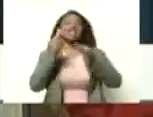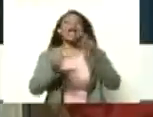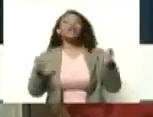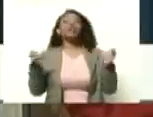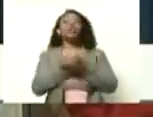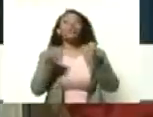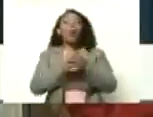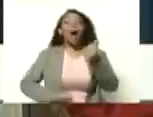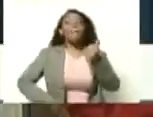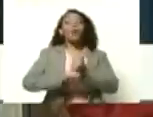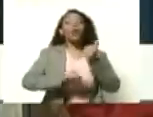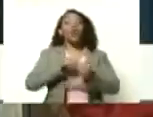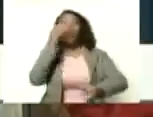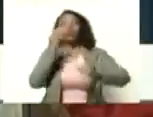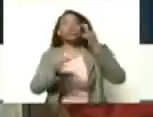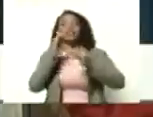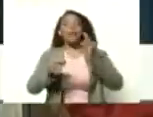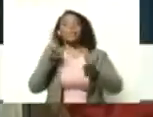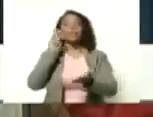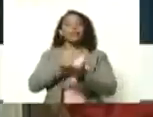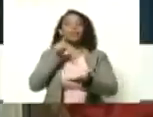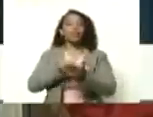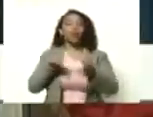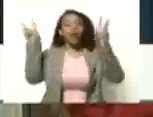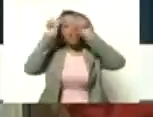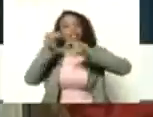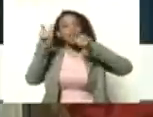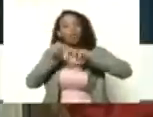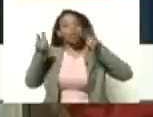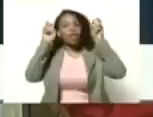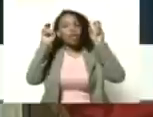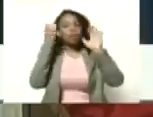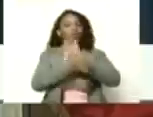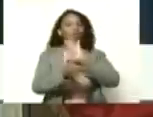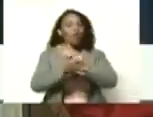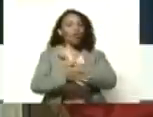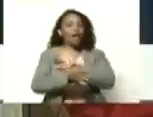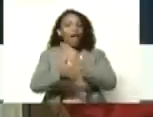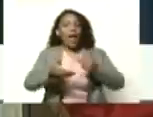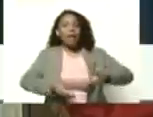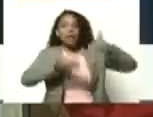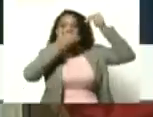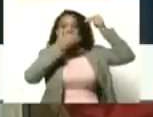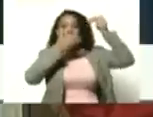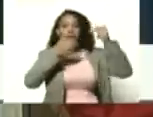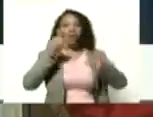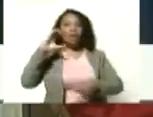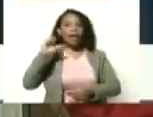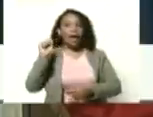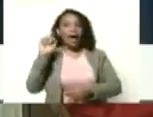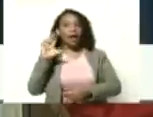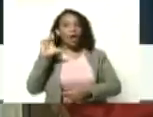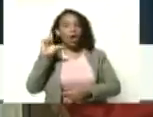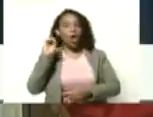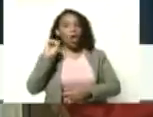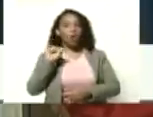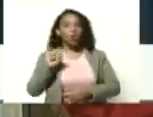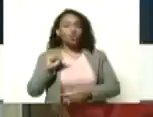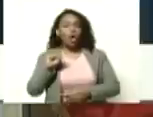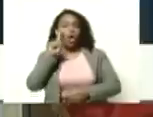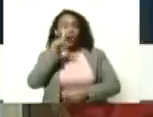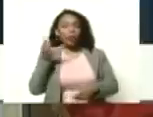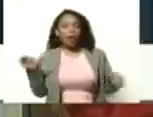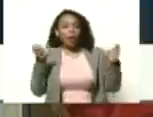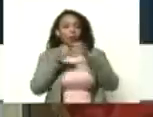auxiliares de justicia involucrados en la investigación del caso en dicha reunión nos acompañó inclusive